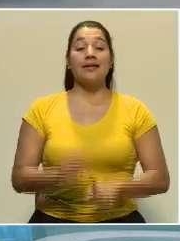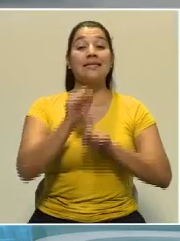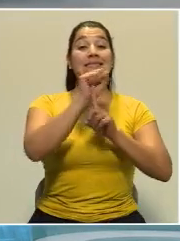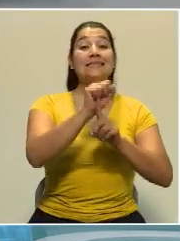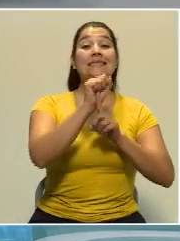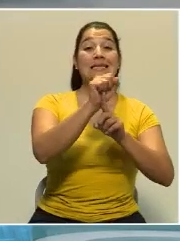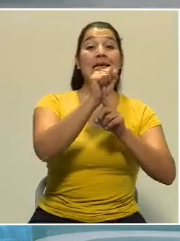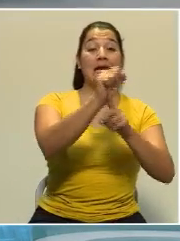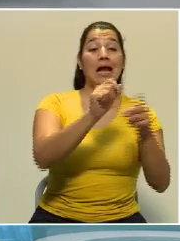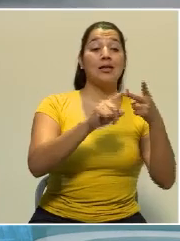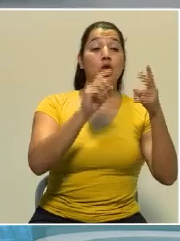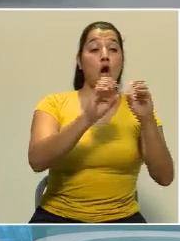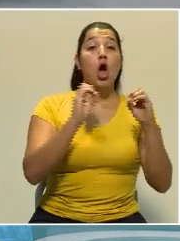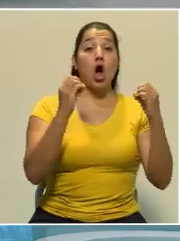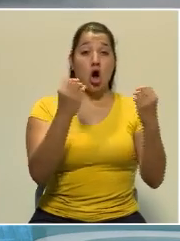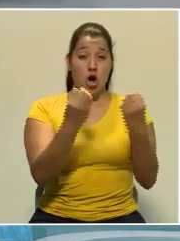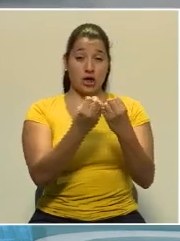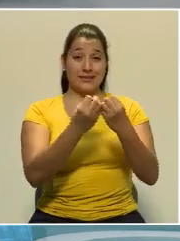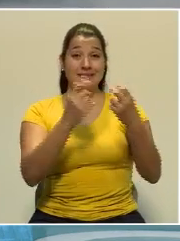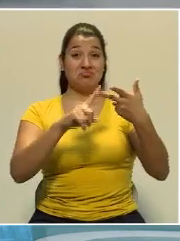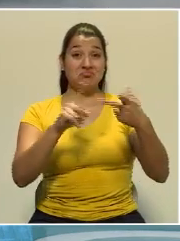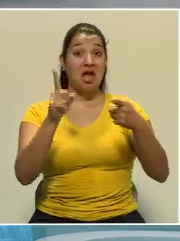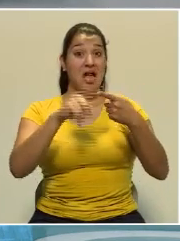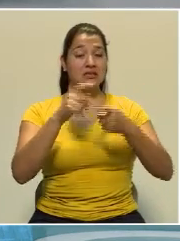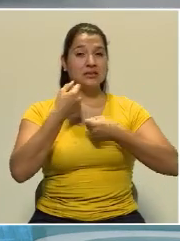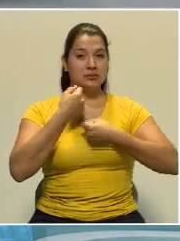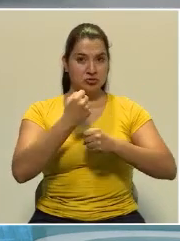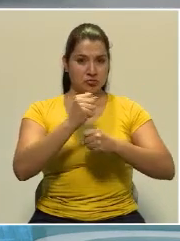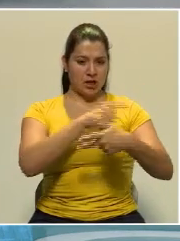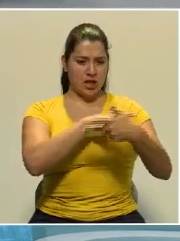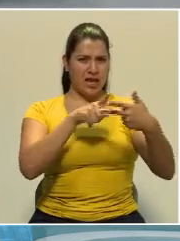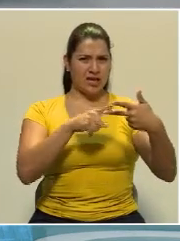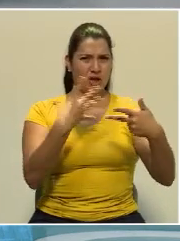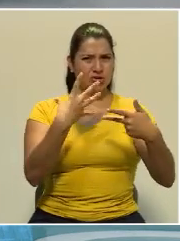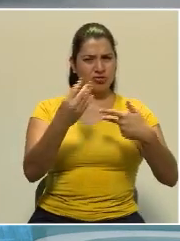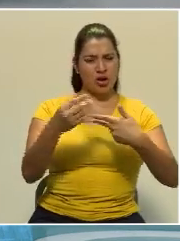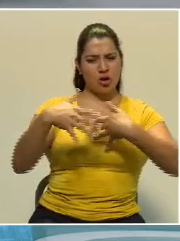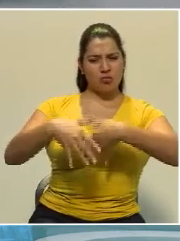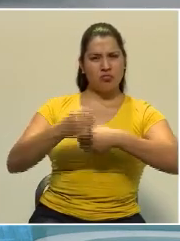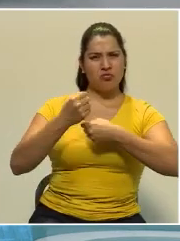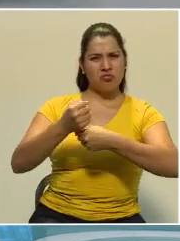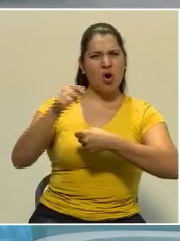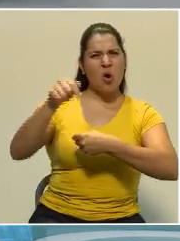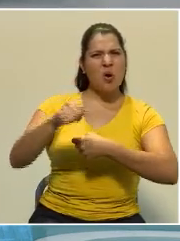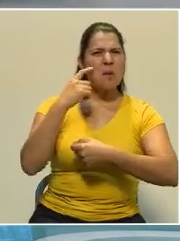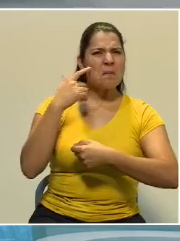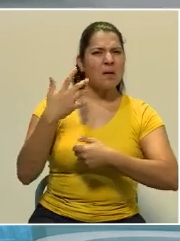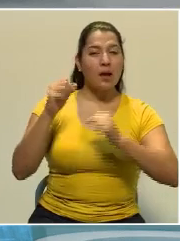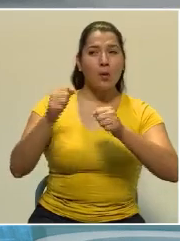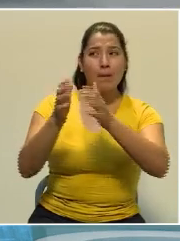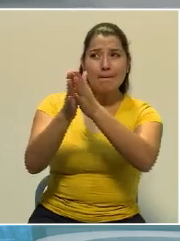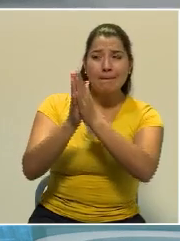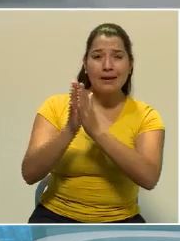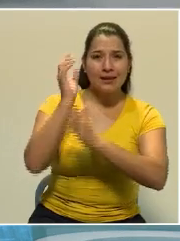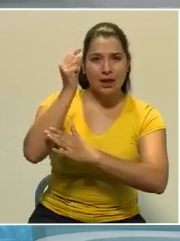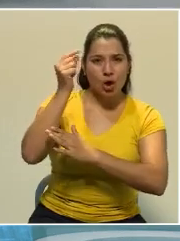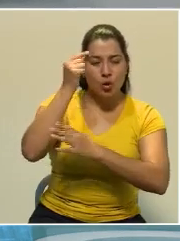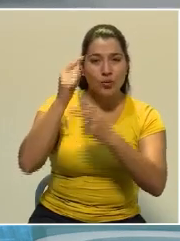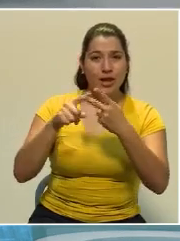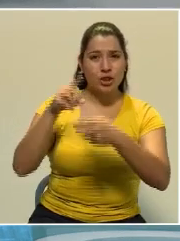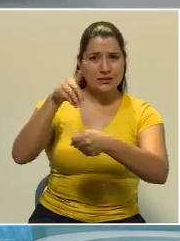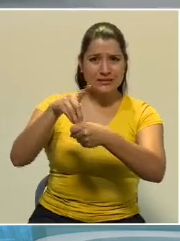Sindicatos, organizaciones civiles y hasta municipios salieron a la calle hoy a pedirle al gobierno y a los